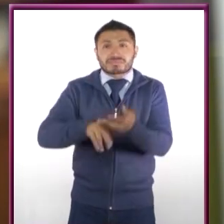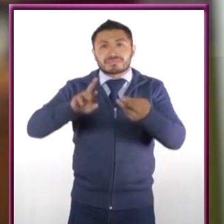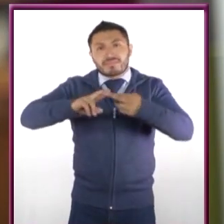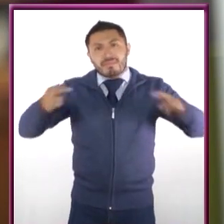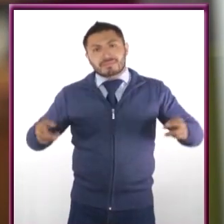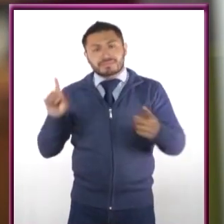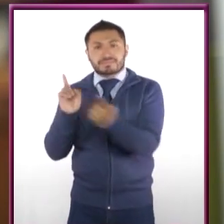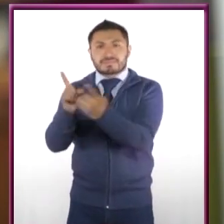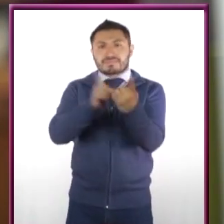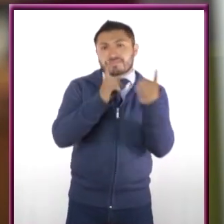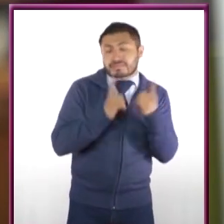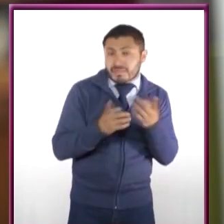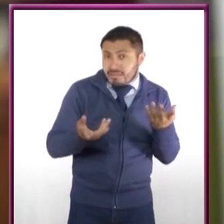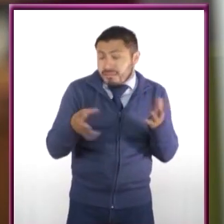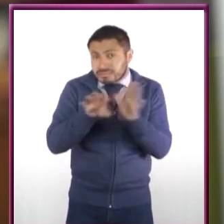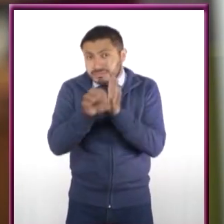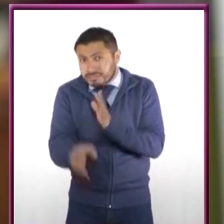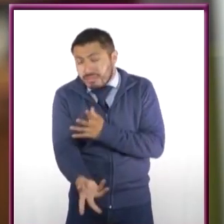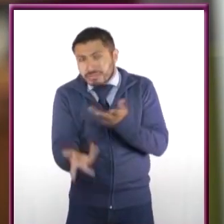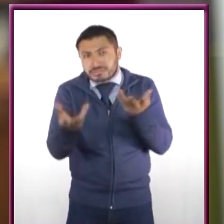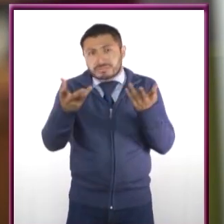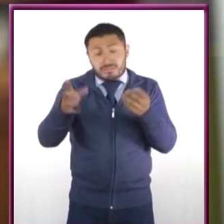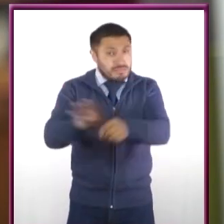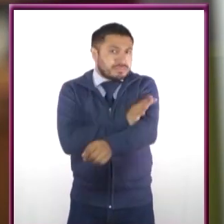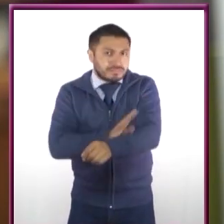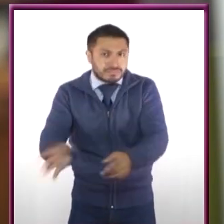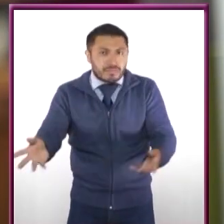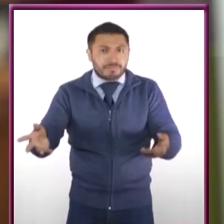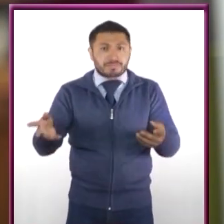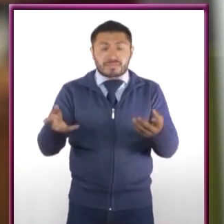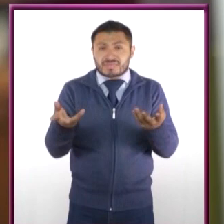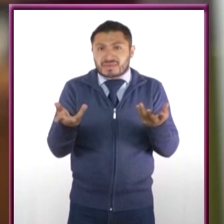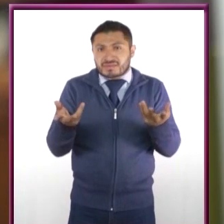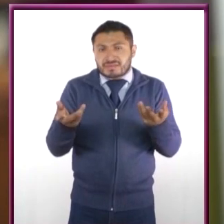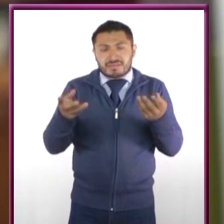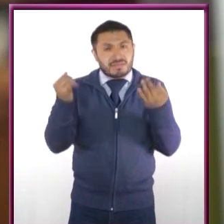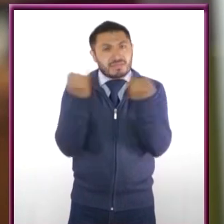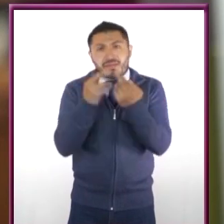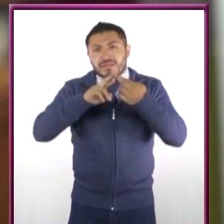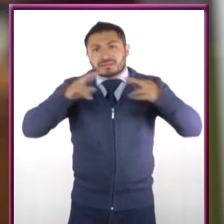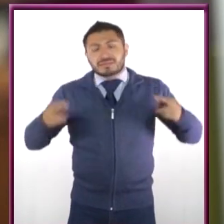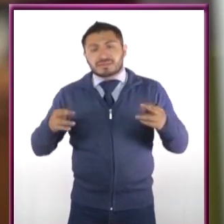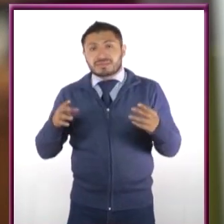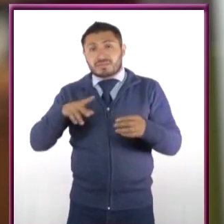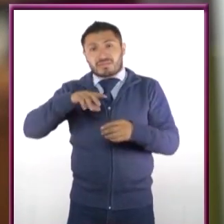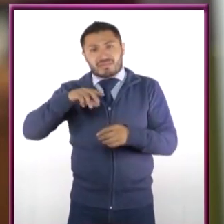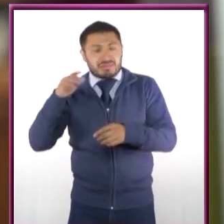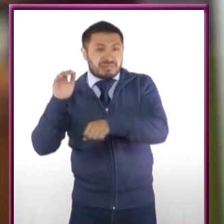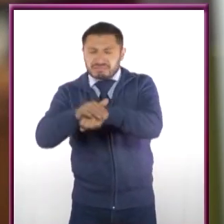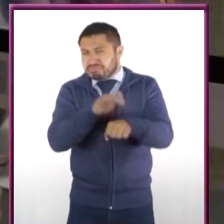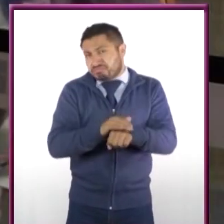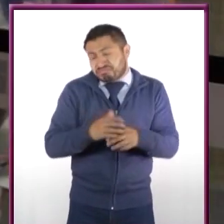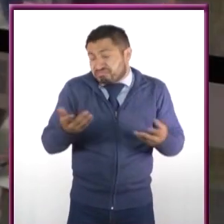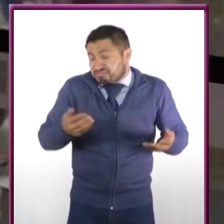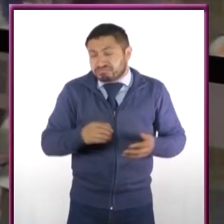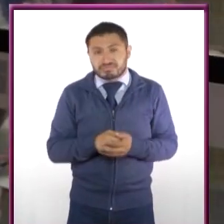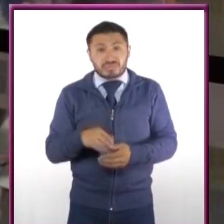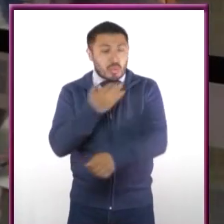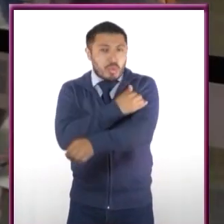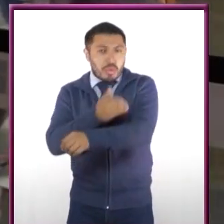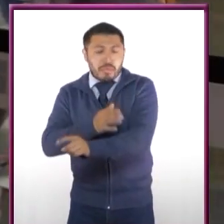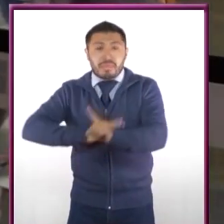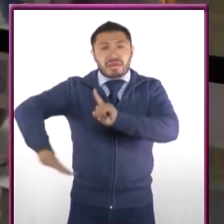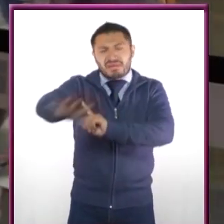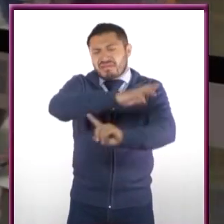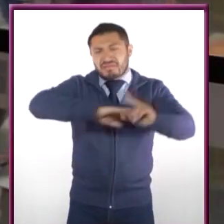mi relación con otros? Ya no solo en mi bienestar propio, sino en mi relación con los demás. No, eso